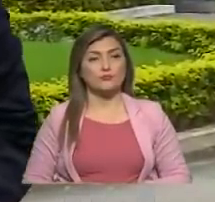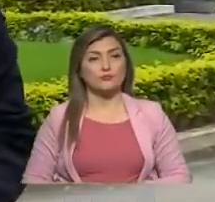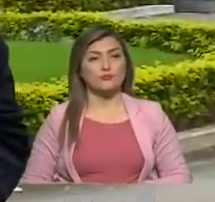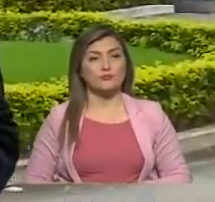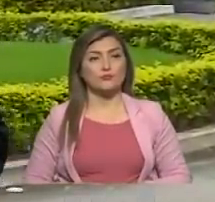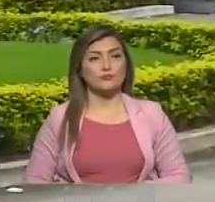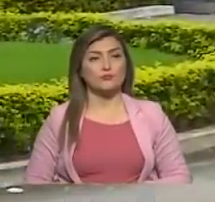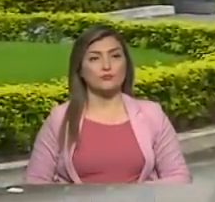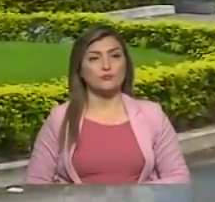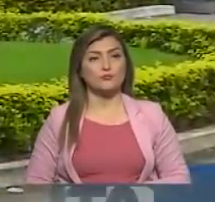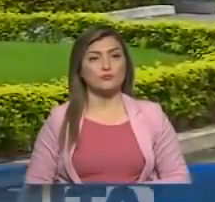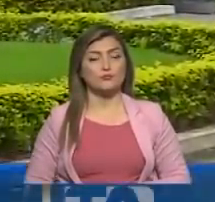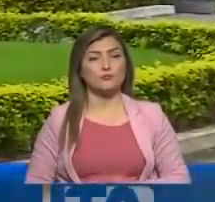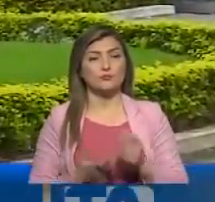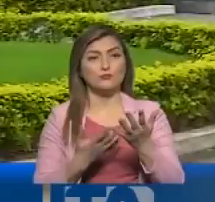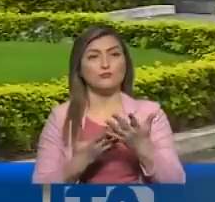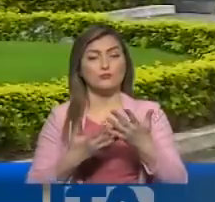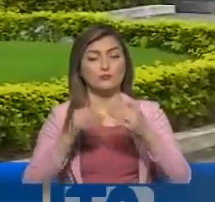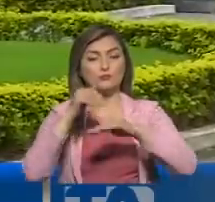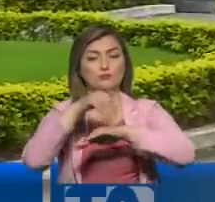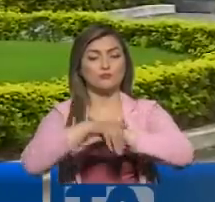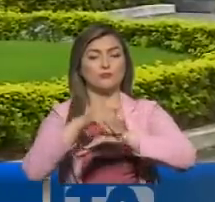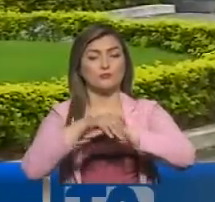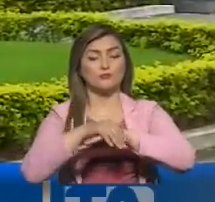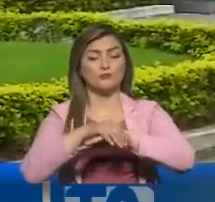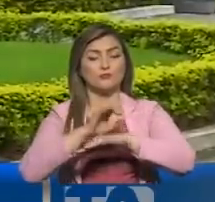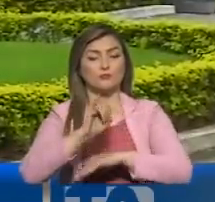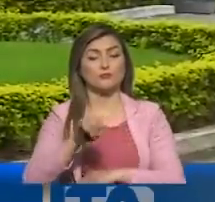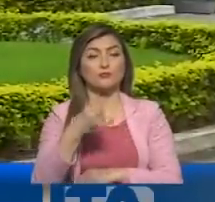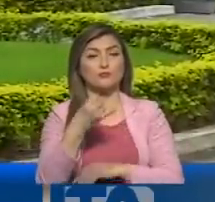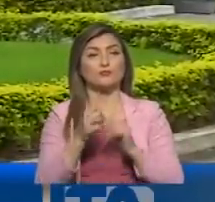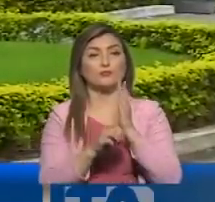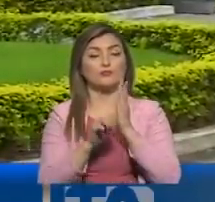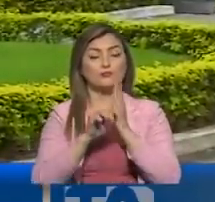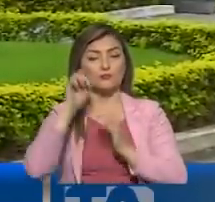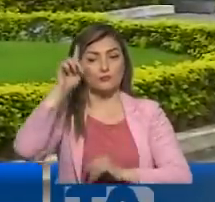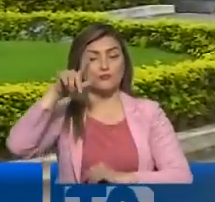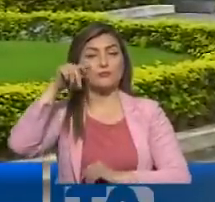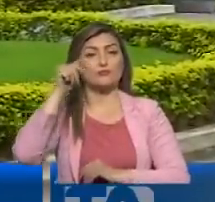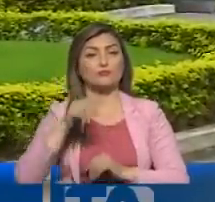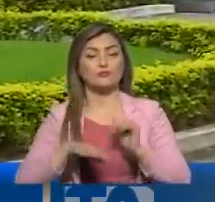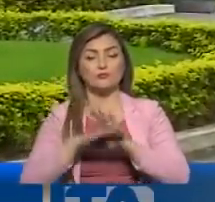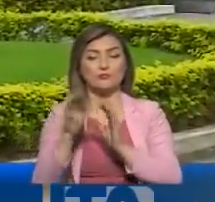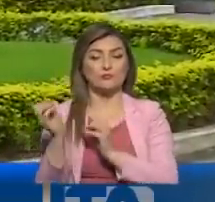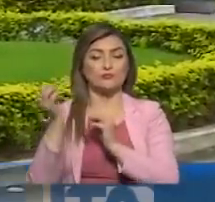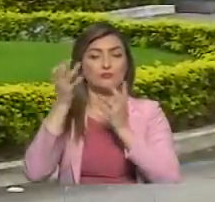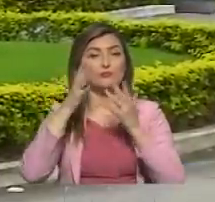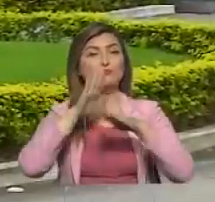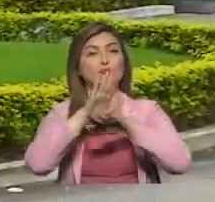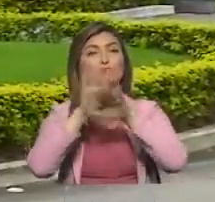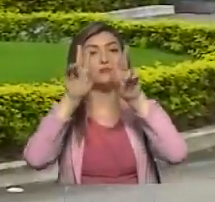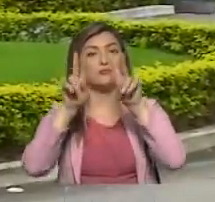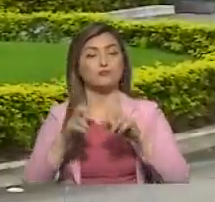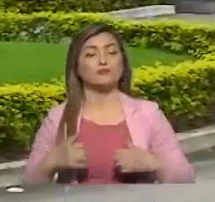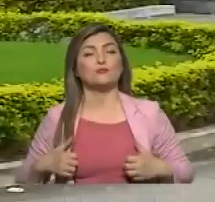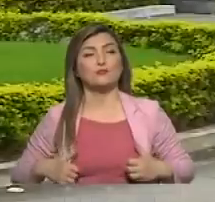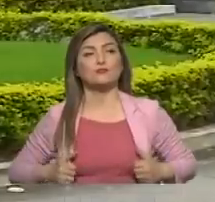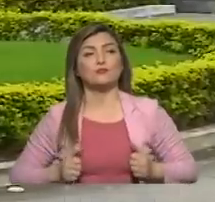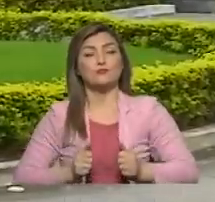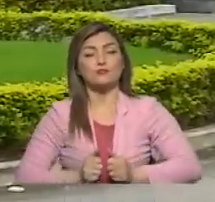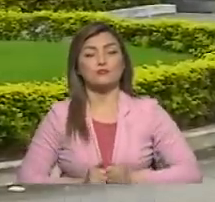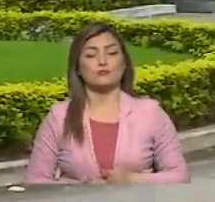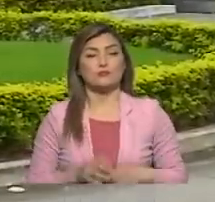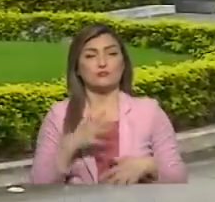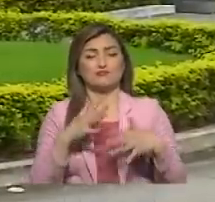Y bien, se espera que en el transcurso de la tarde de este jueves el Ministerio de Gobierno otorgue más información sobre este caso que ha causado